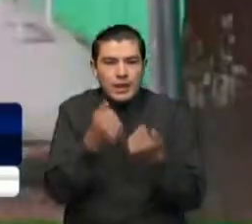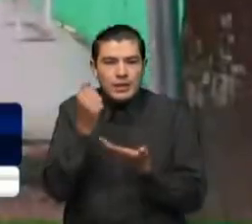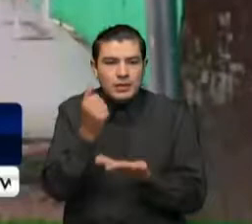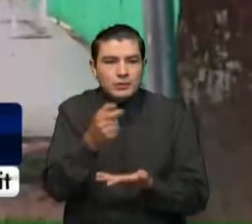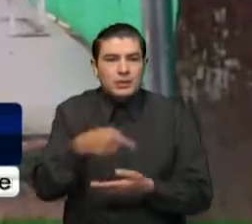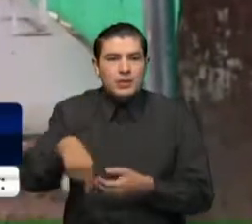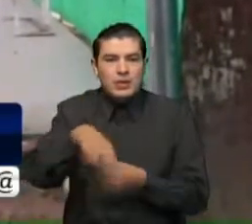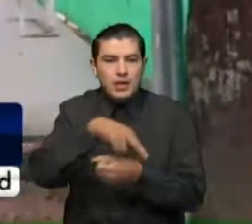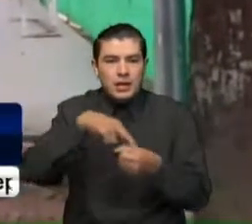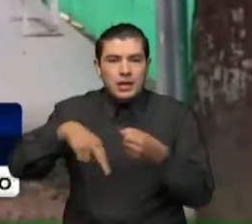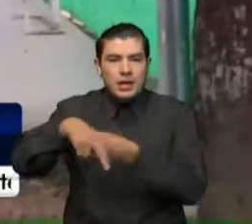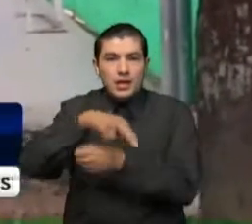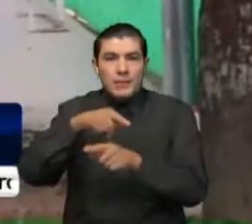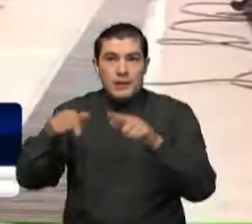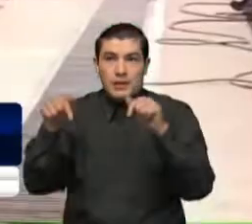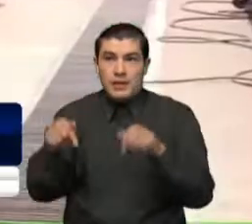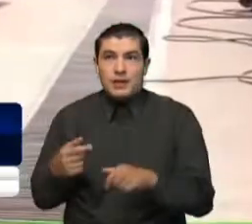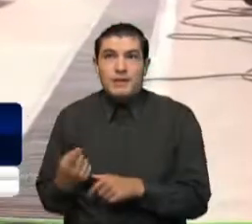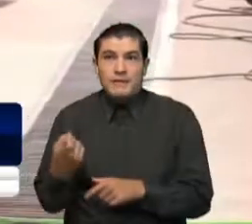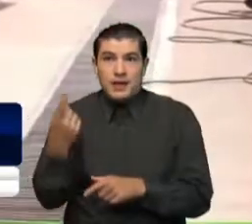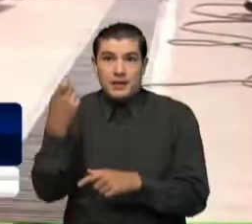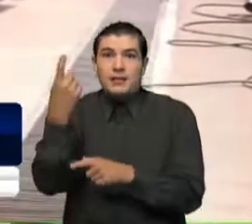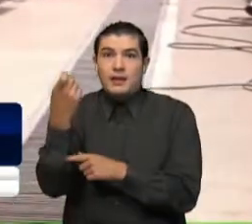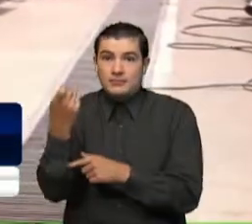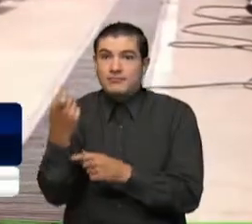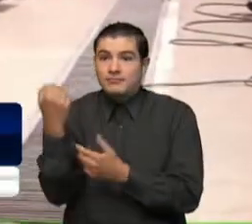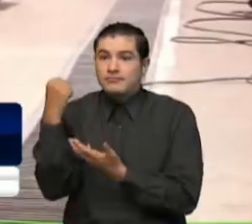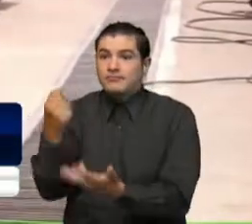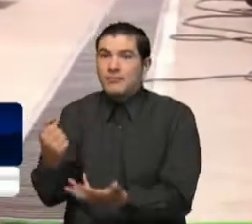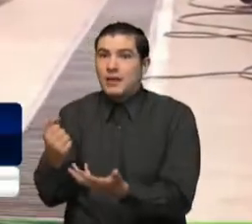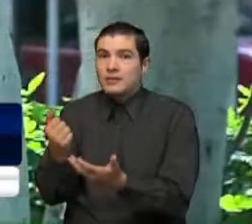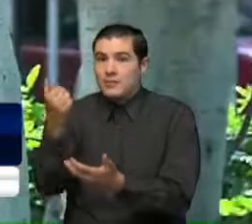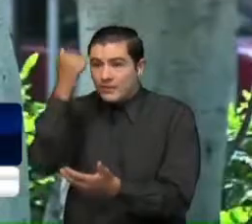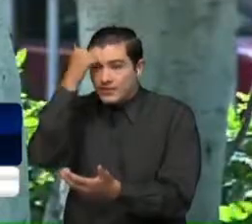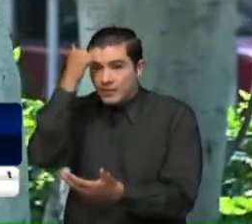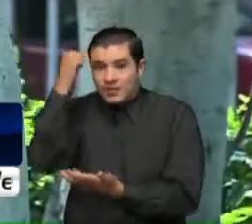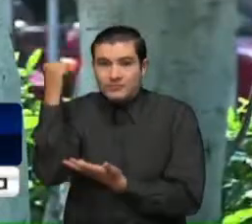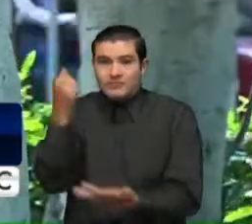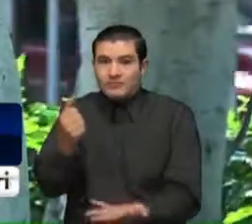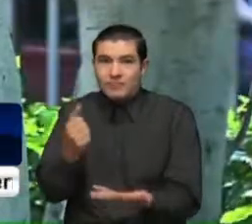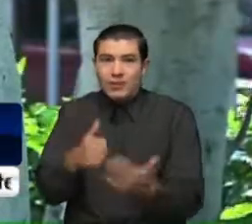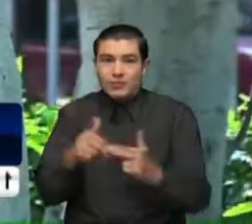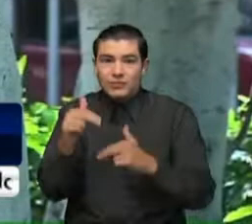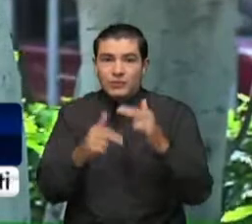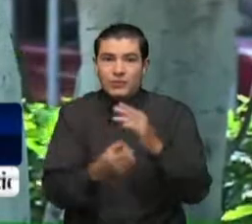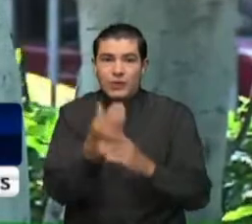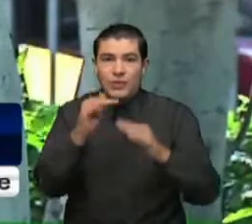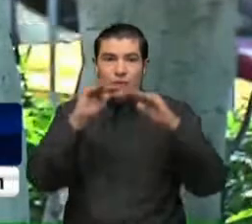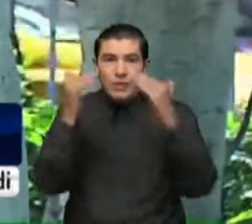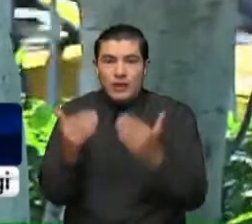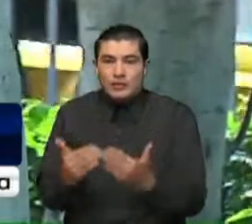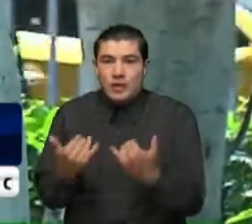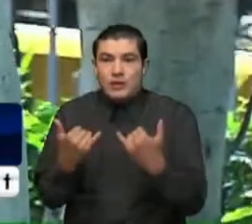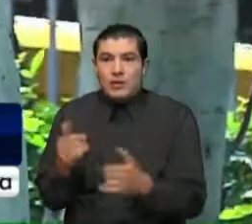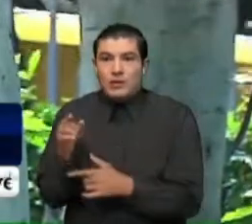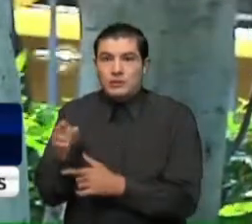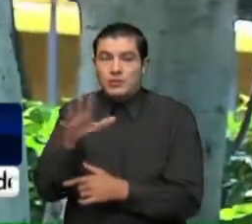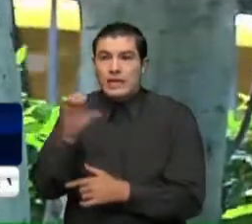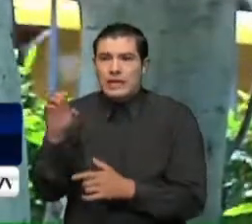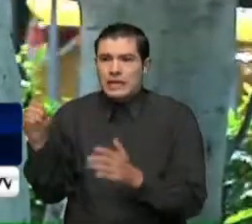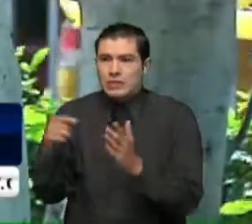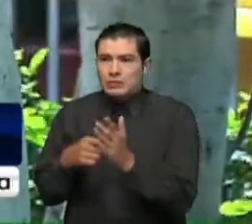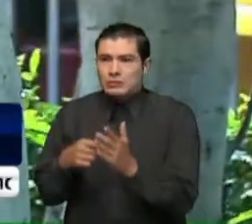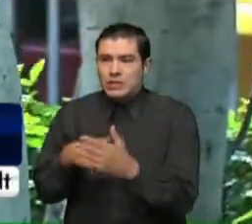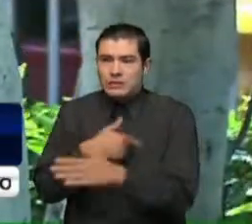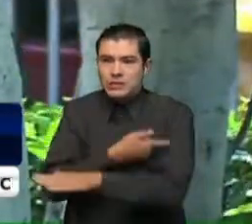recursos para infraestructura educativa y planta docente el presidente de la república iván duque anunció la suma de 500 mil millones de